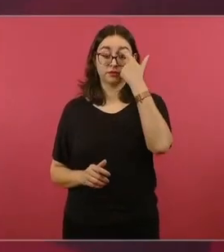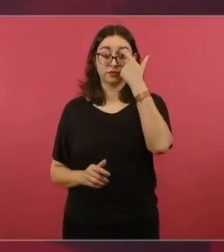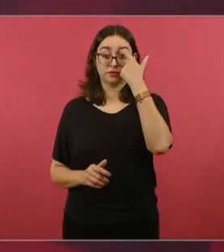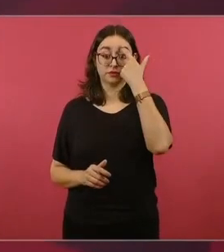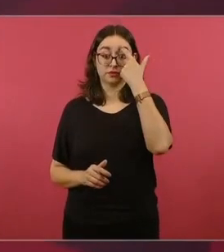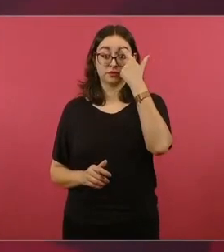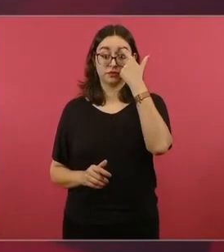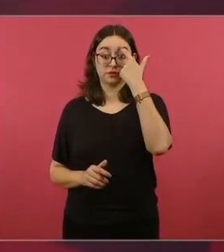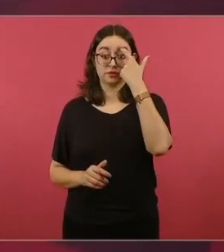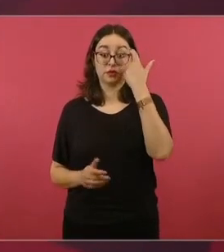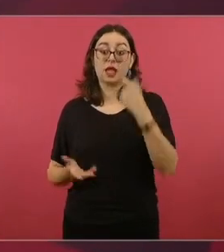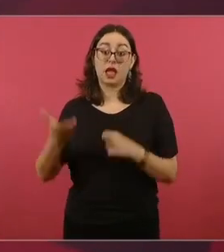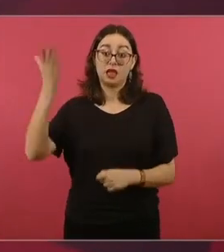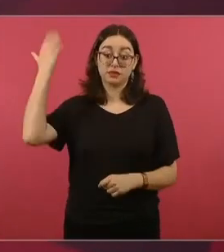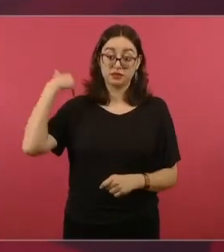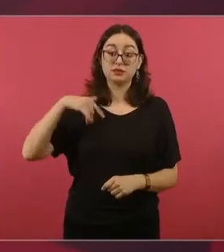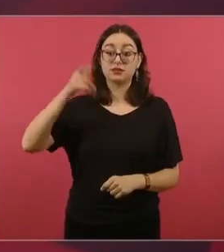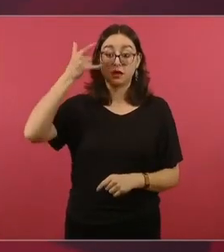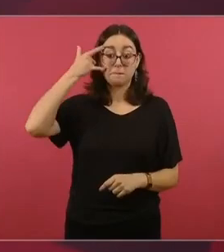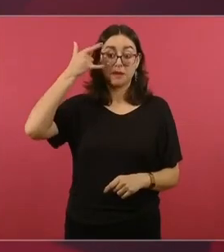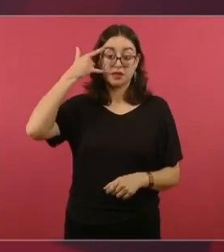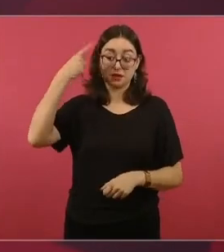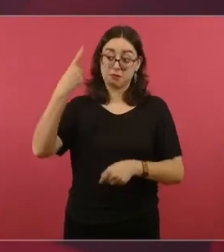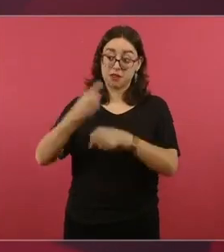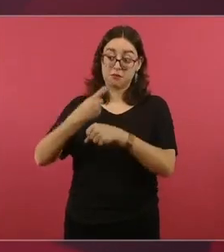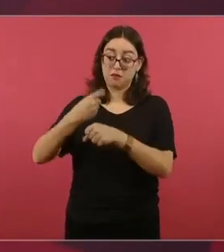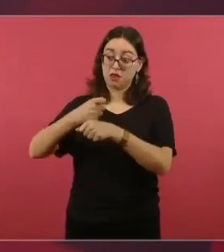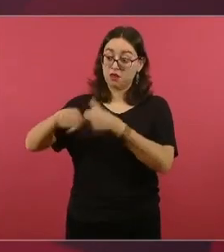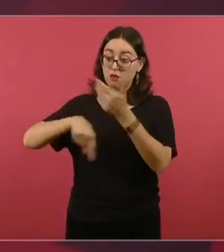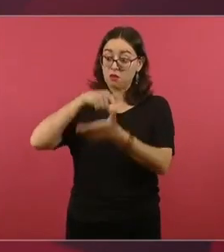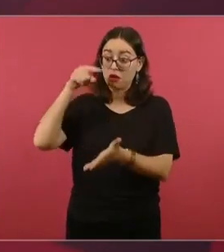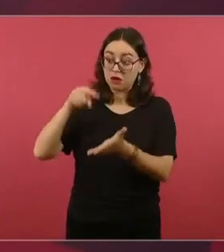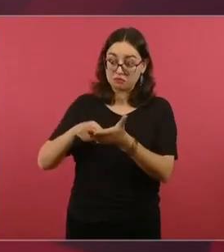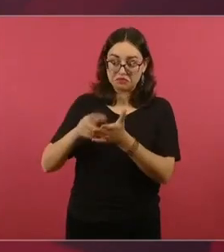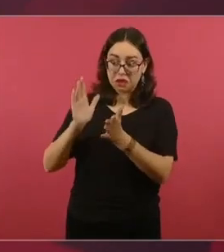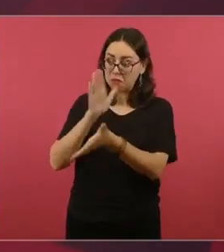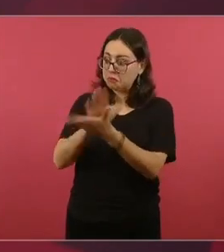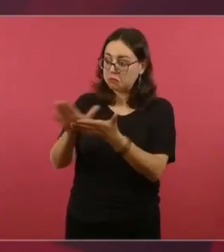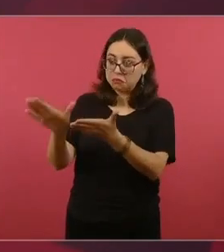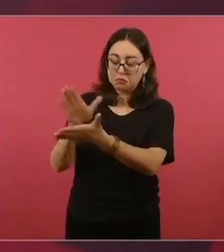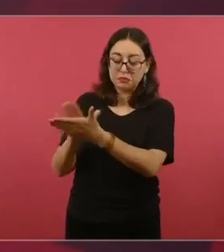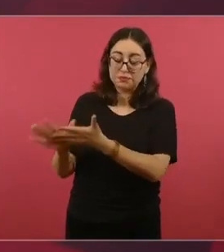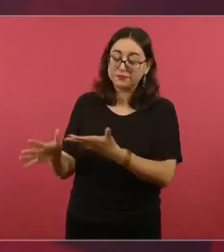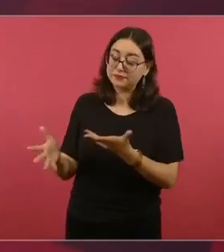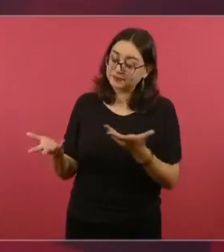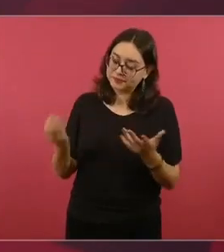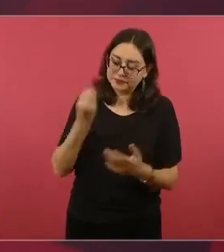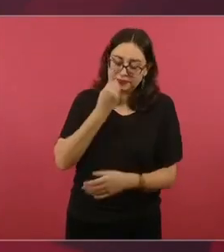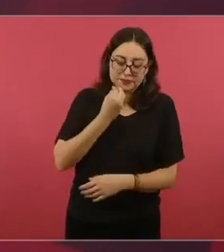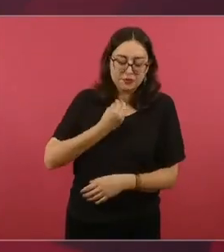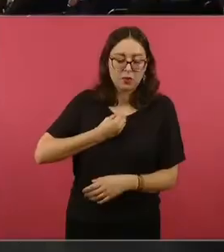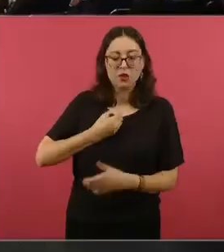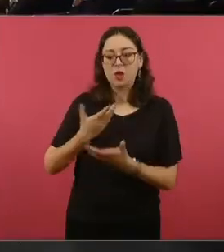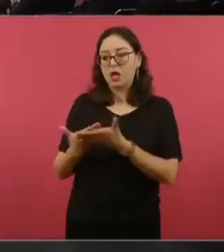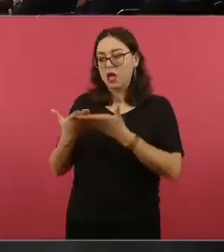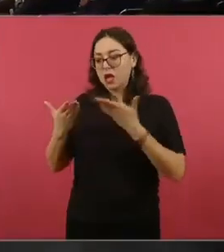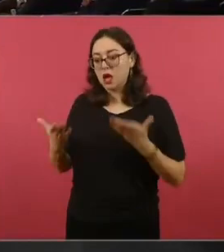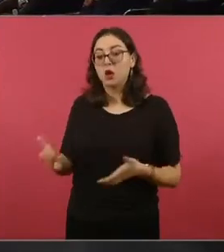Lo fue Campeche durante mucho tiempo. Entonces ahora ya con la producción de Tabasco